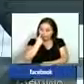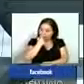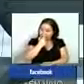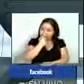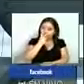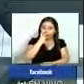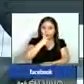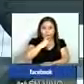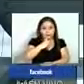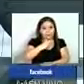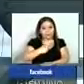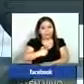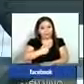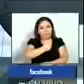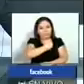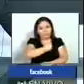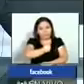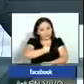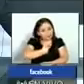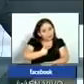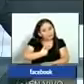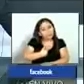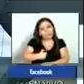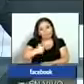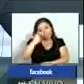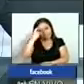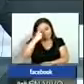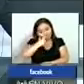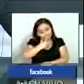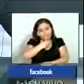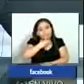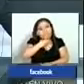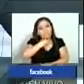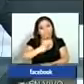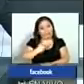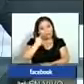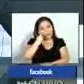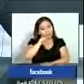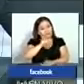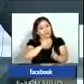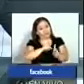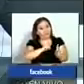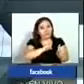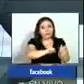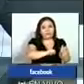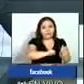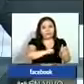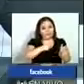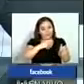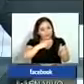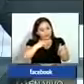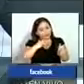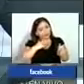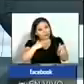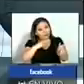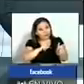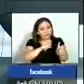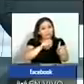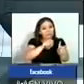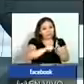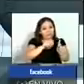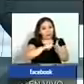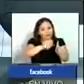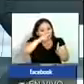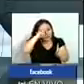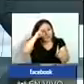Una sensación de dolor Y de tristeza Al verte partir Pero Quiero que sepas Que estamos cumpliendo Con el trabajo